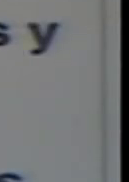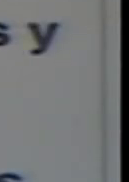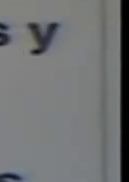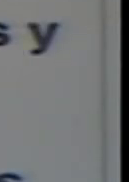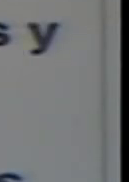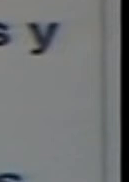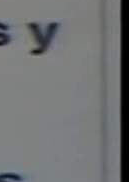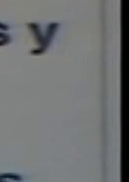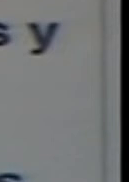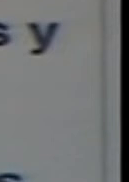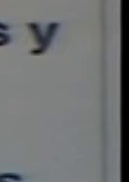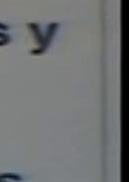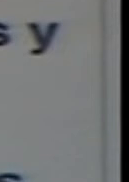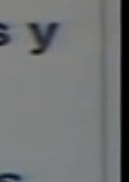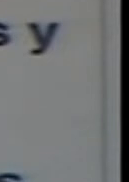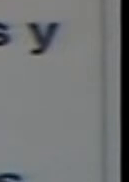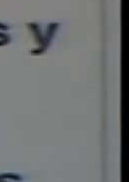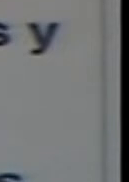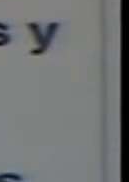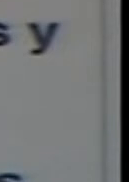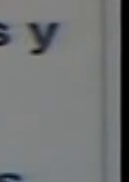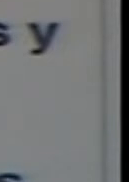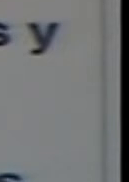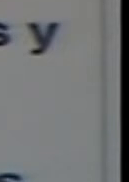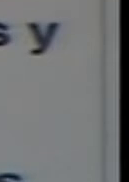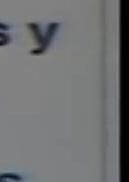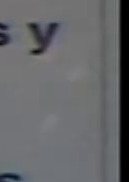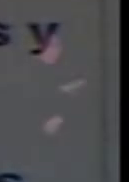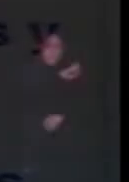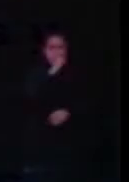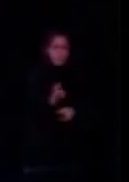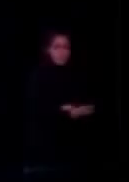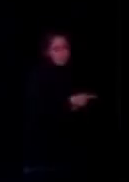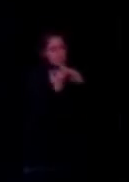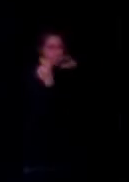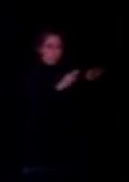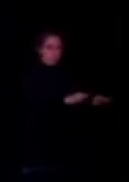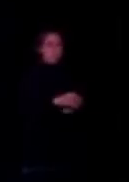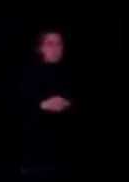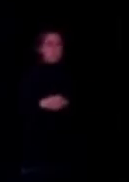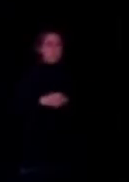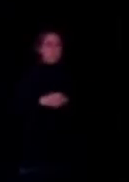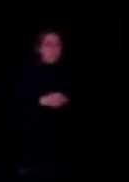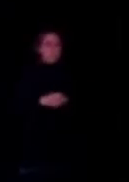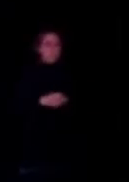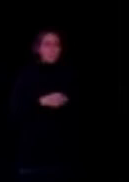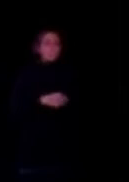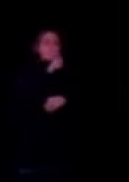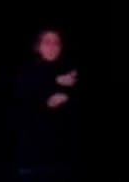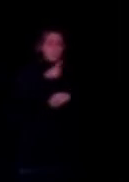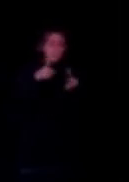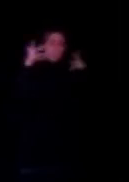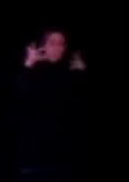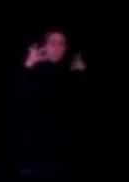la formación e innovación deben ser estrategias clave formación de asesores consultores y descubrir